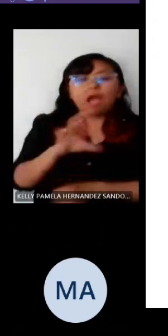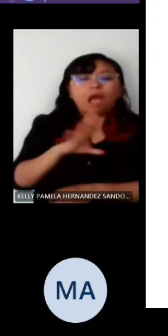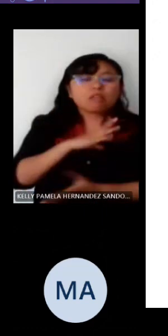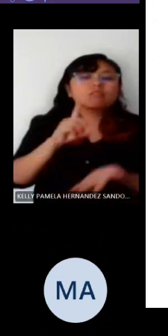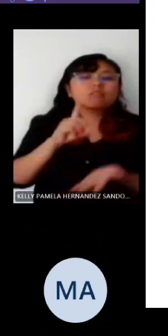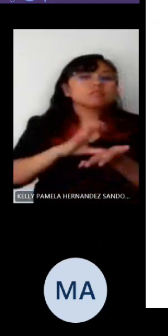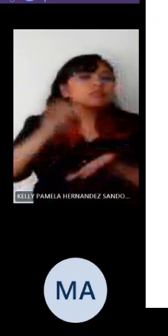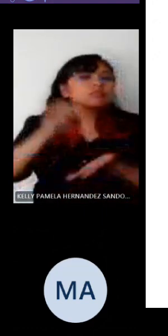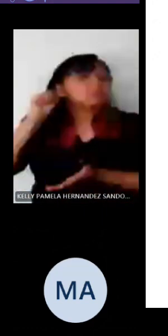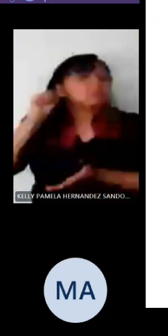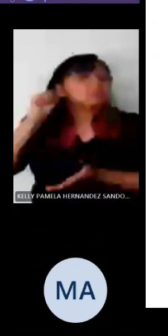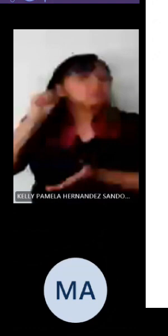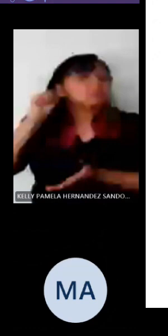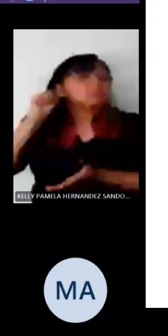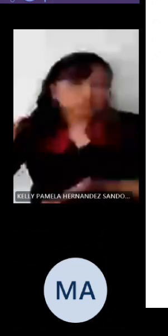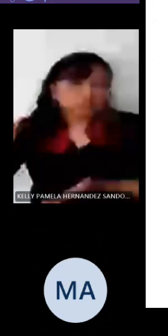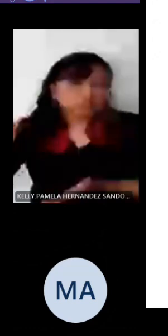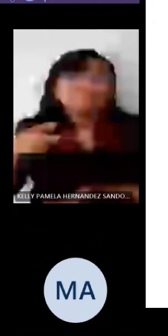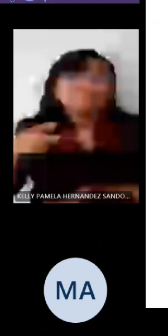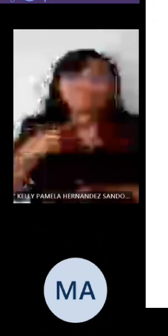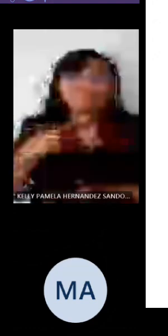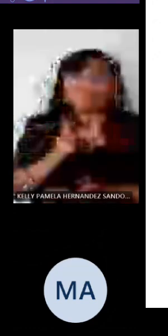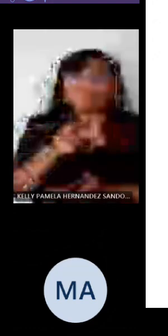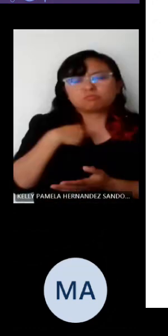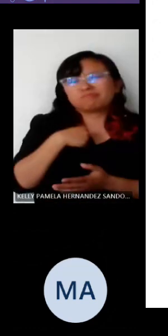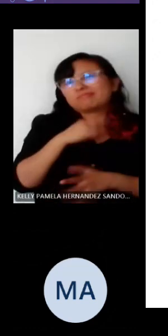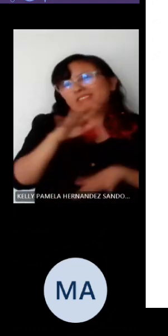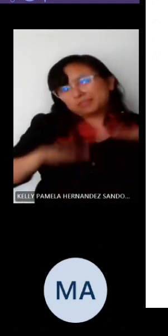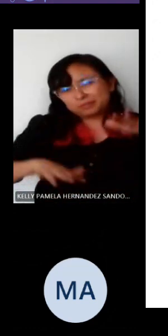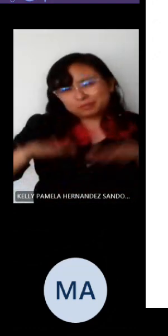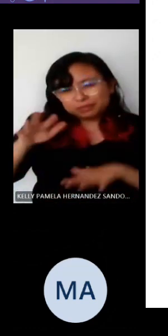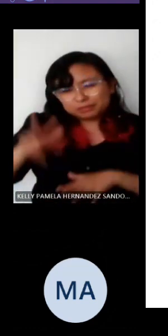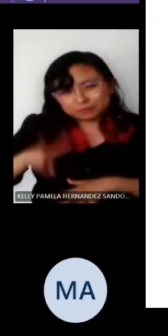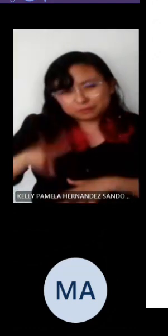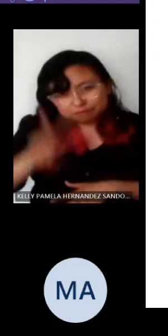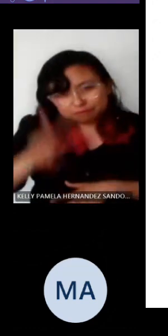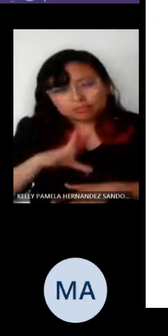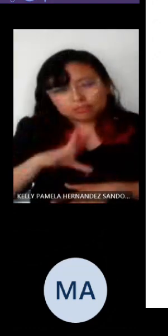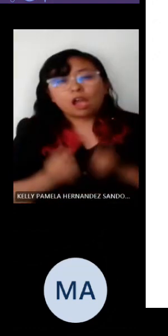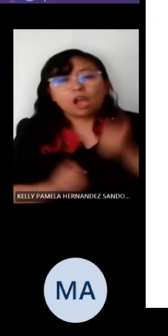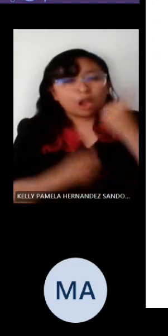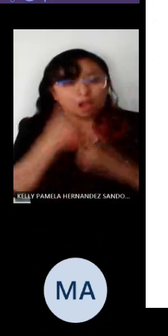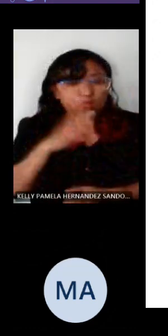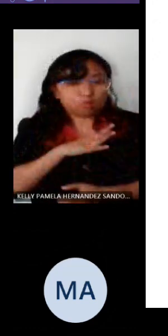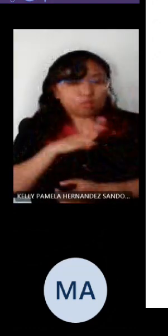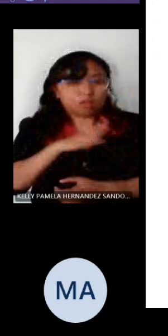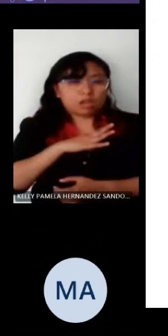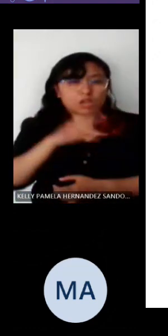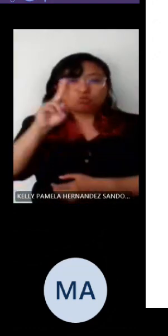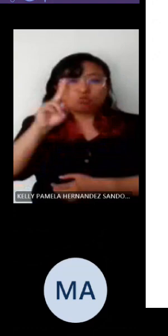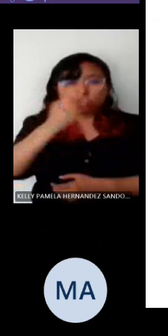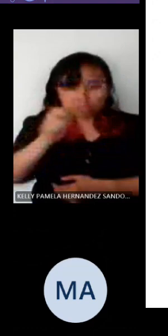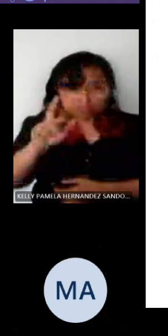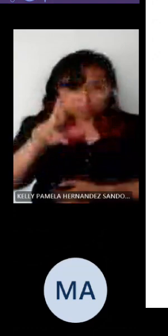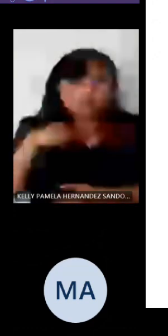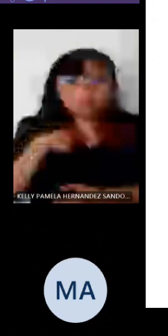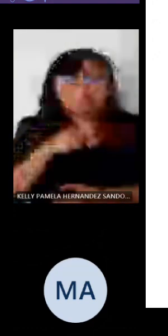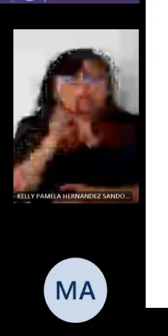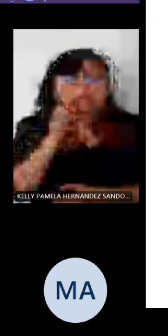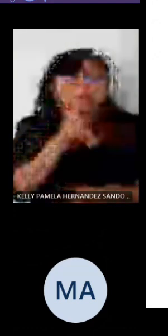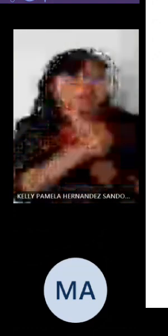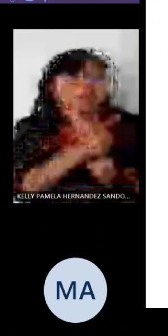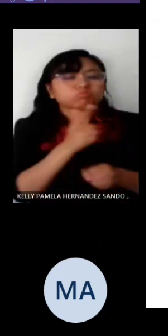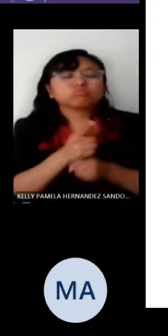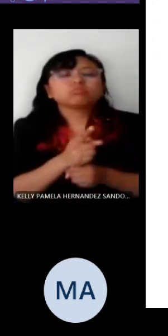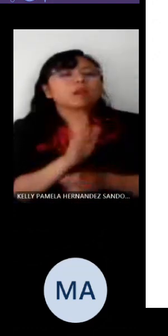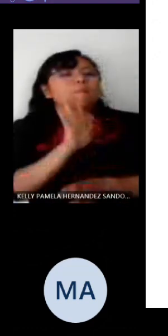pues a veces, desafortunadamente, muchos de los pacientes que tienen síndrome de Usher, pues inicialmente habían sido diagnosticados como